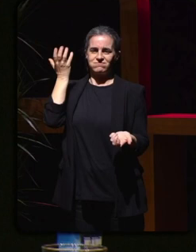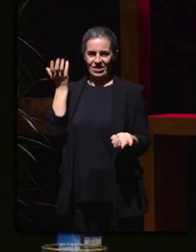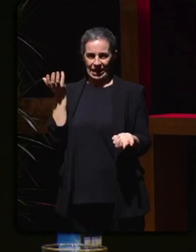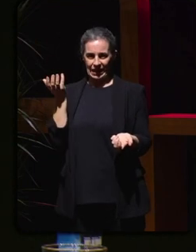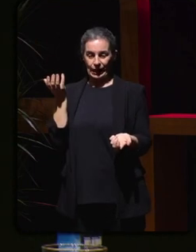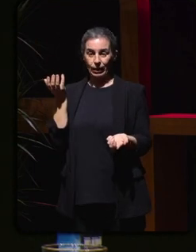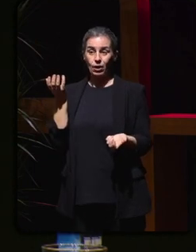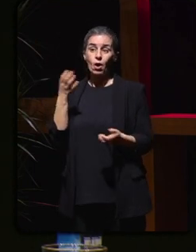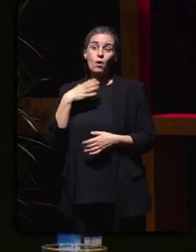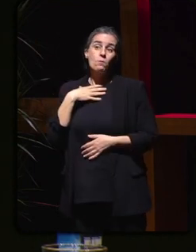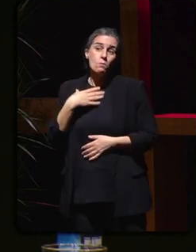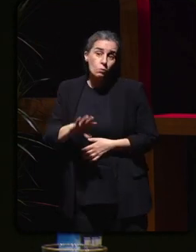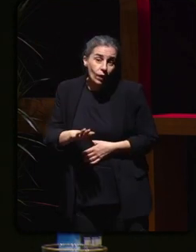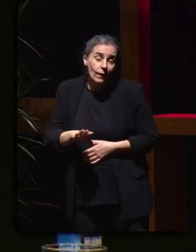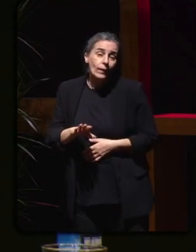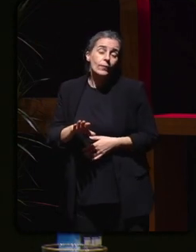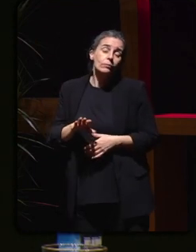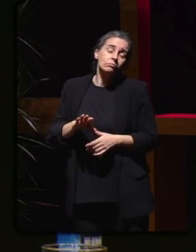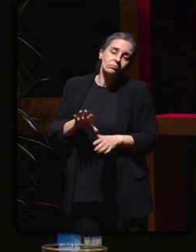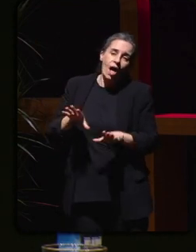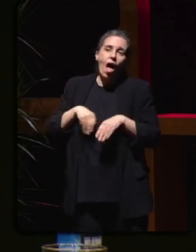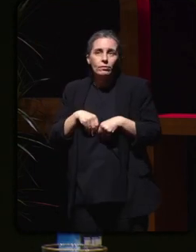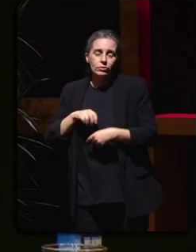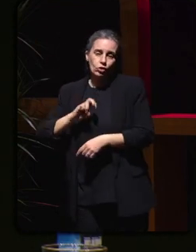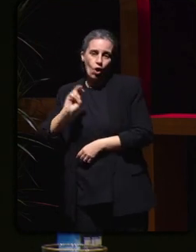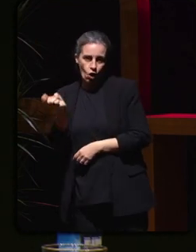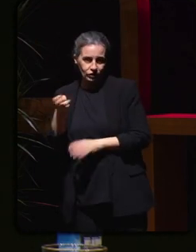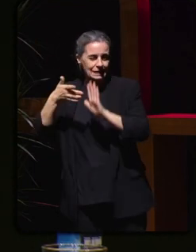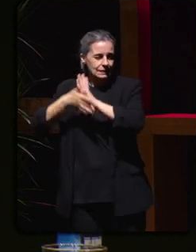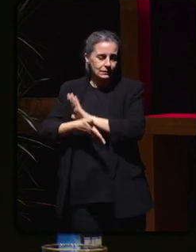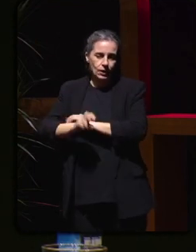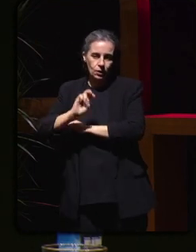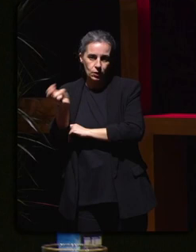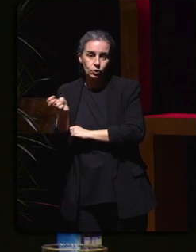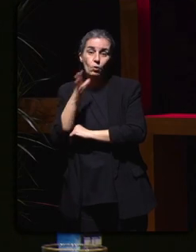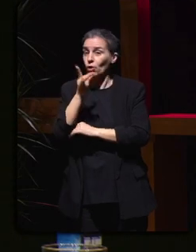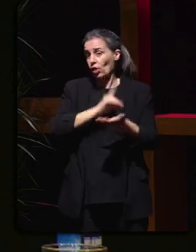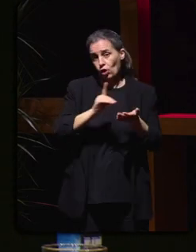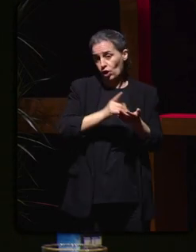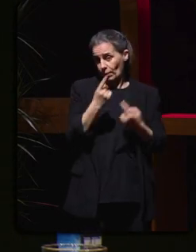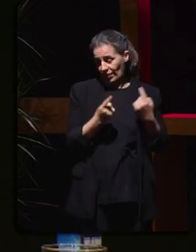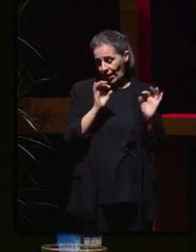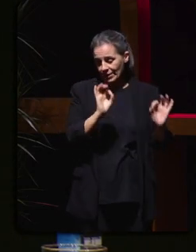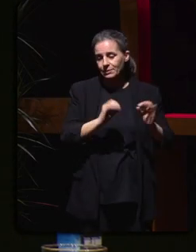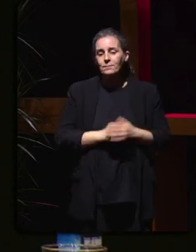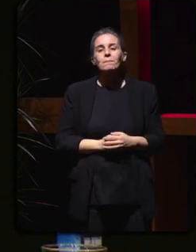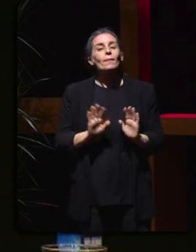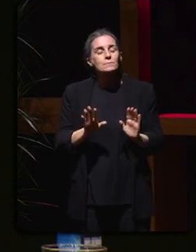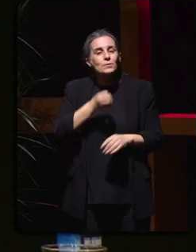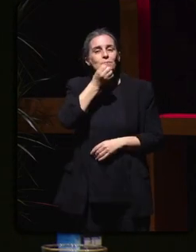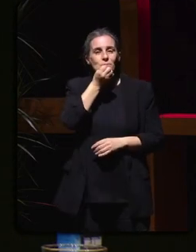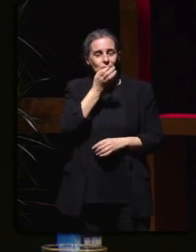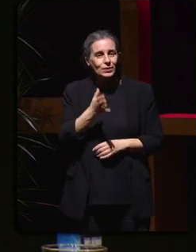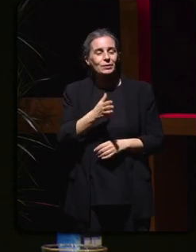sea otra acepción o que le deis otro significado porque los diccionarios son muy chulos pero está muy bien porque